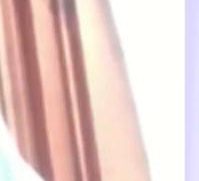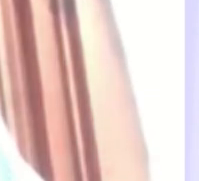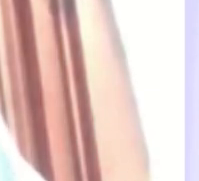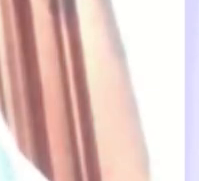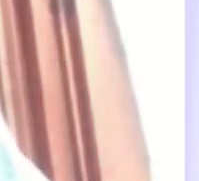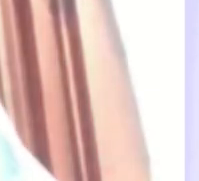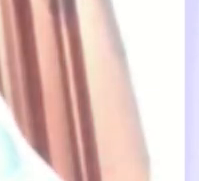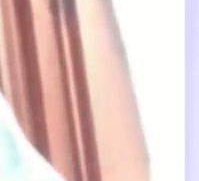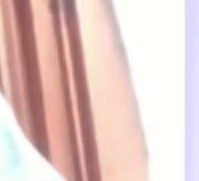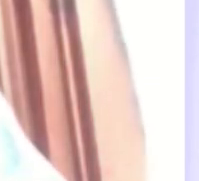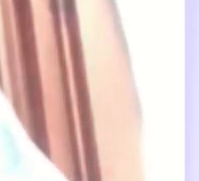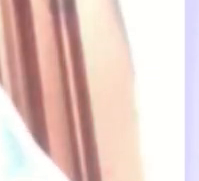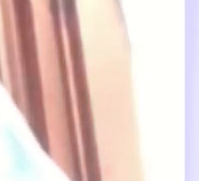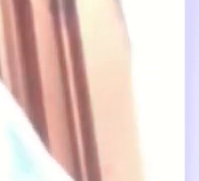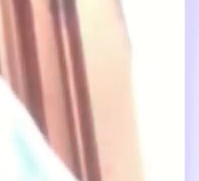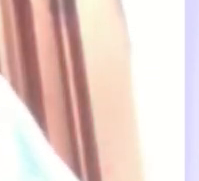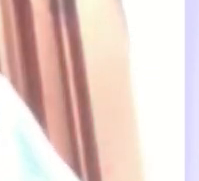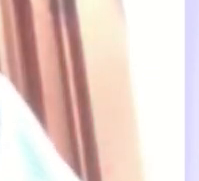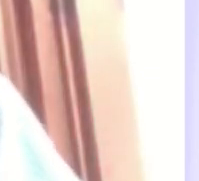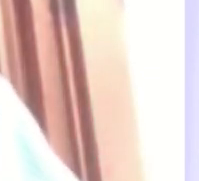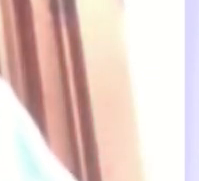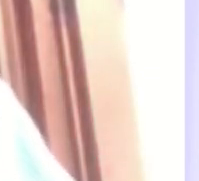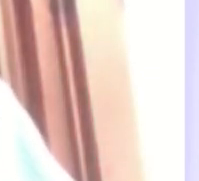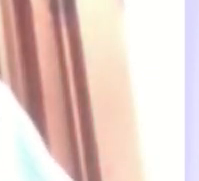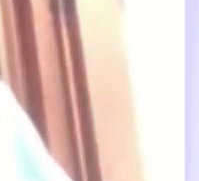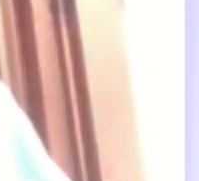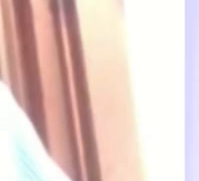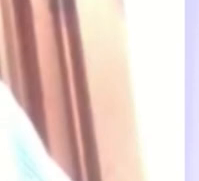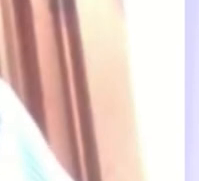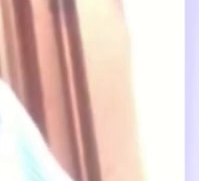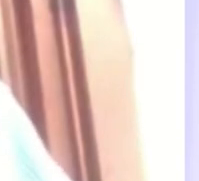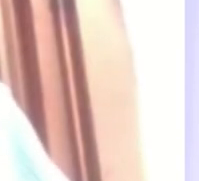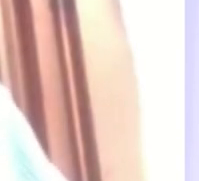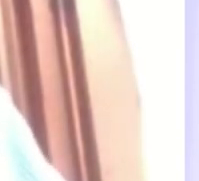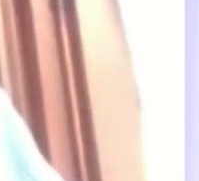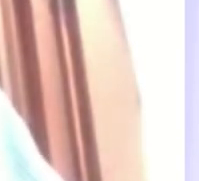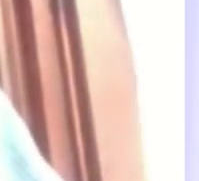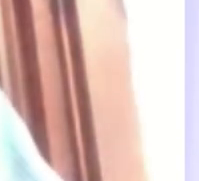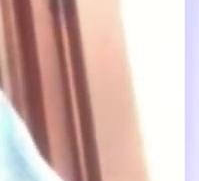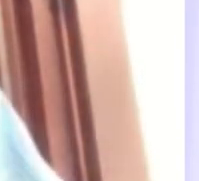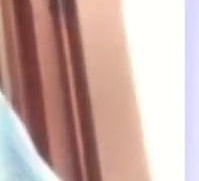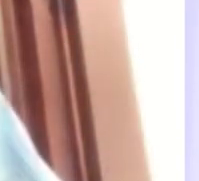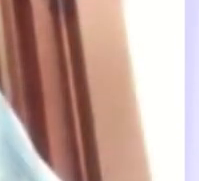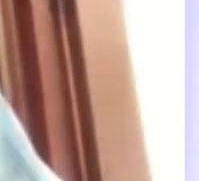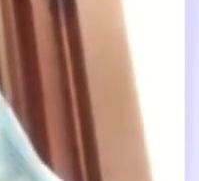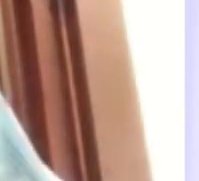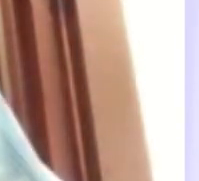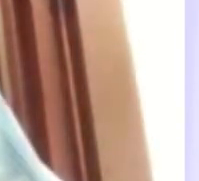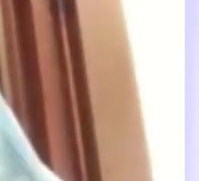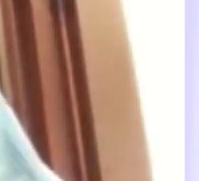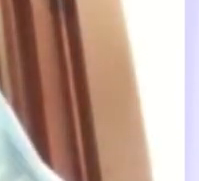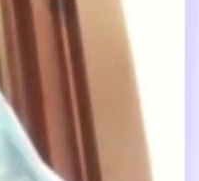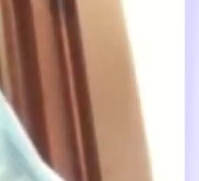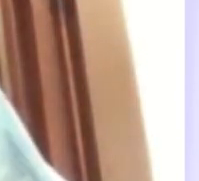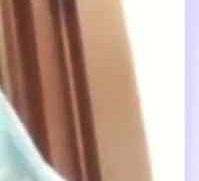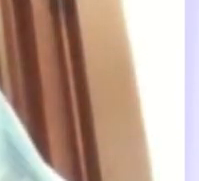cabo, ¿no? Yo creo que esta es un instrumento que ha nacido para mejorar la incidencia del tercer sector en el ámbito